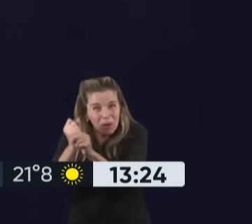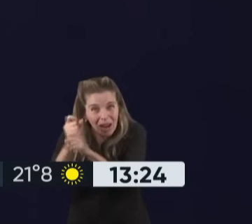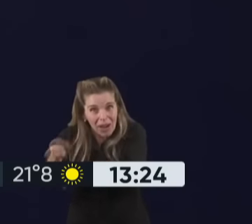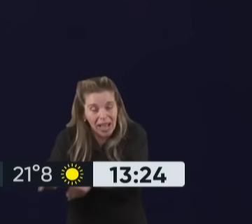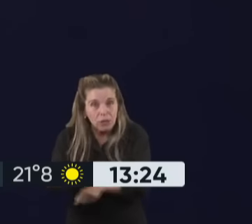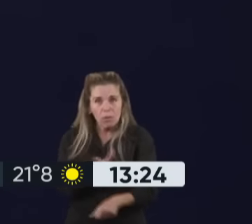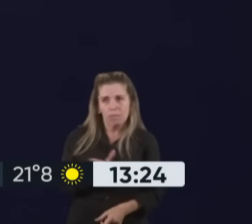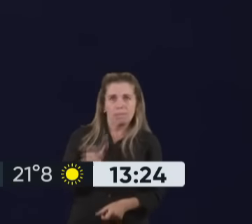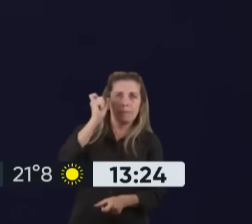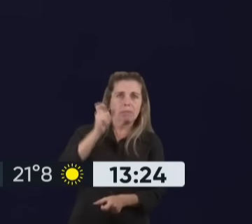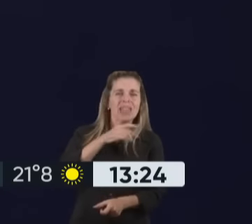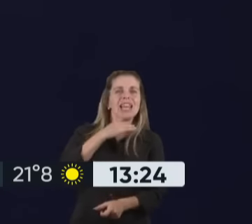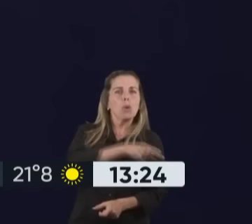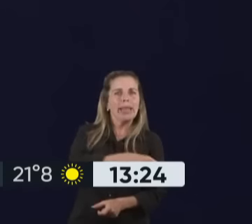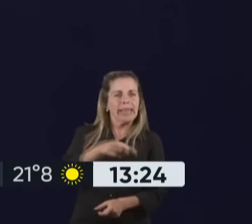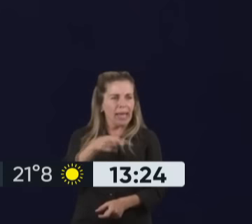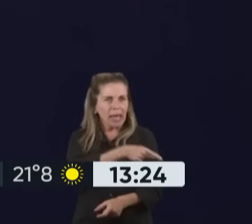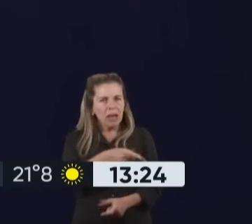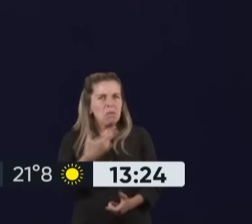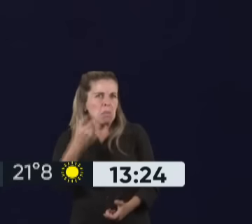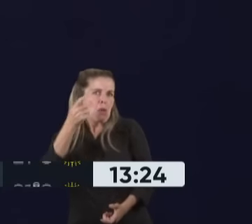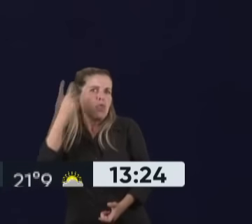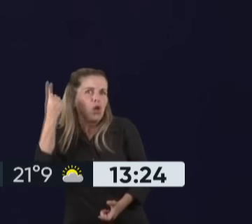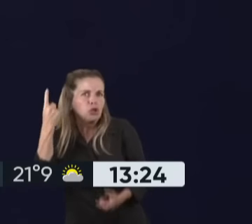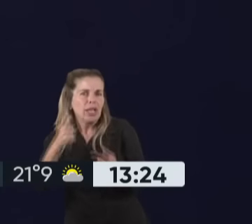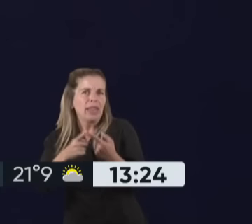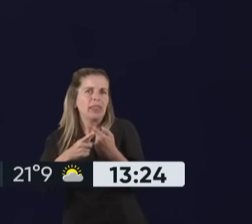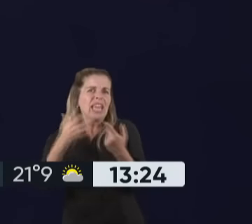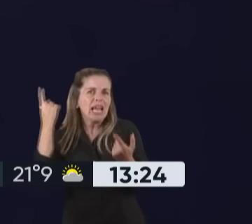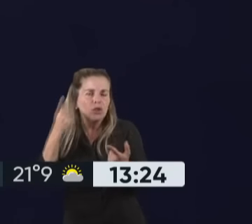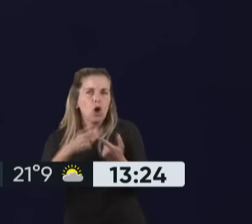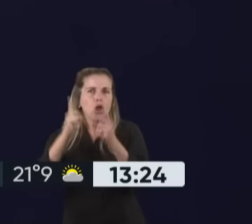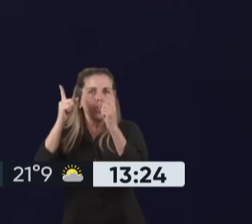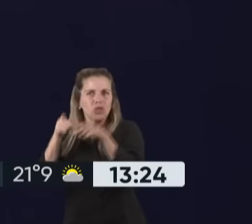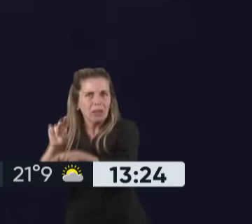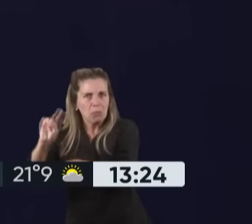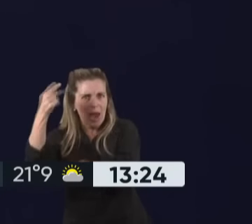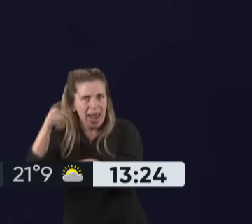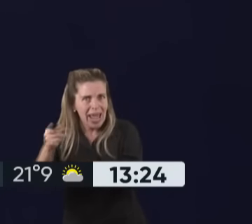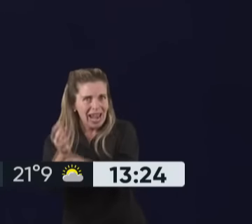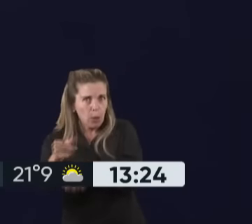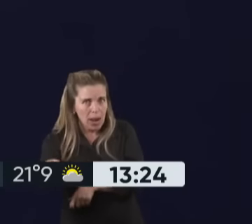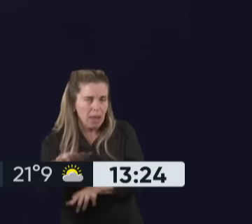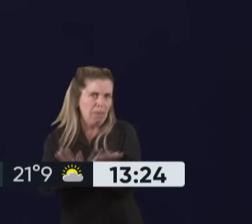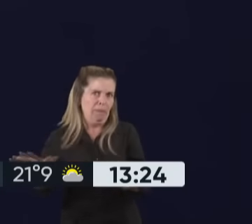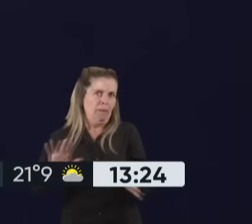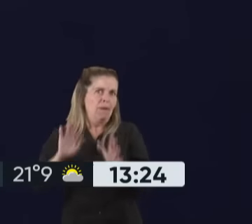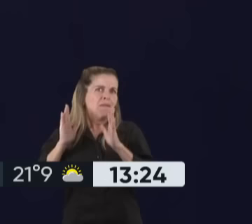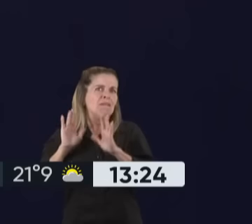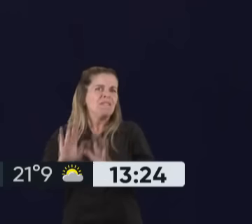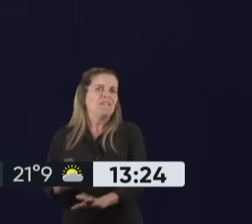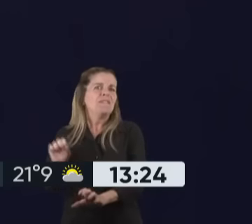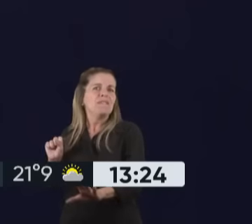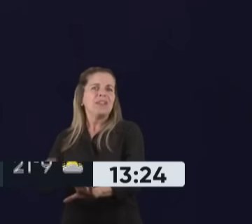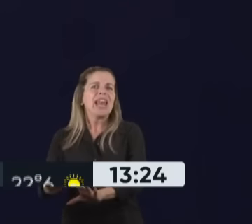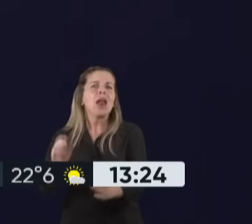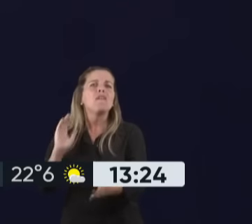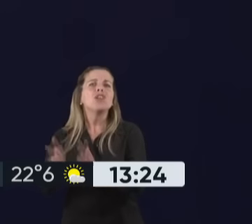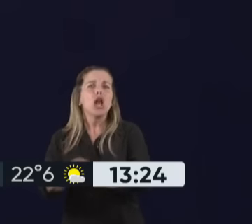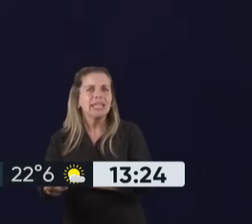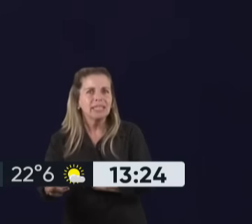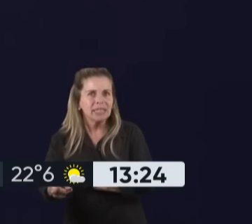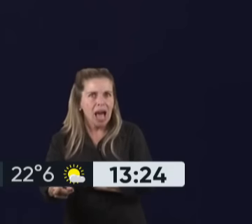momento, como directivo de una escuela, para que no avance la violencia que hoy estamos viendo